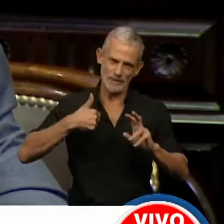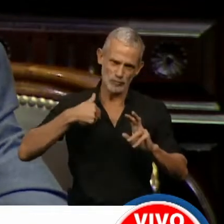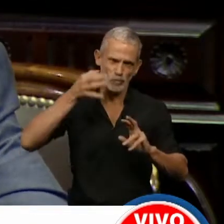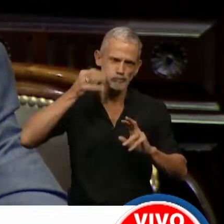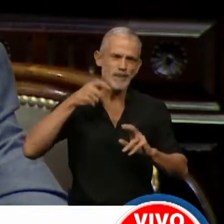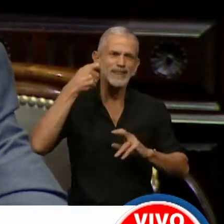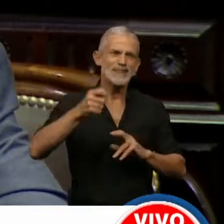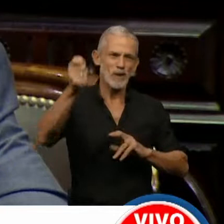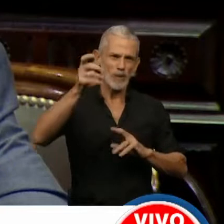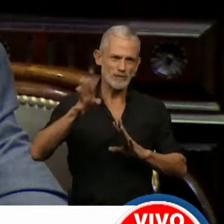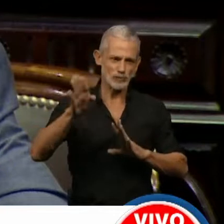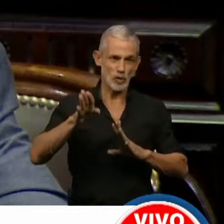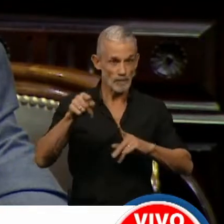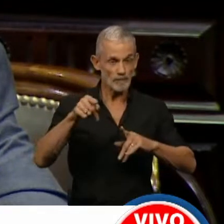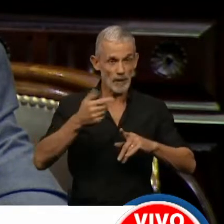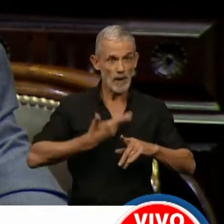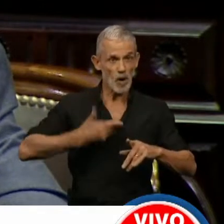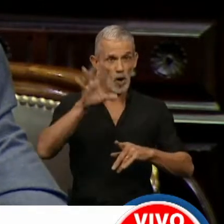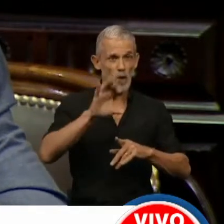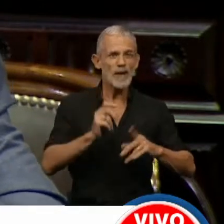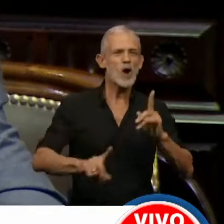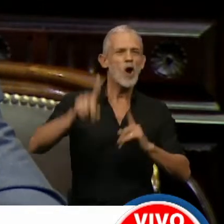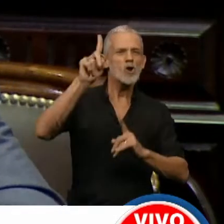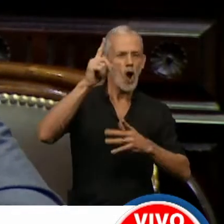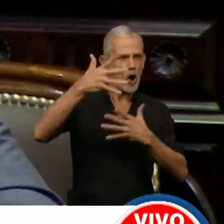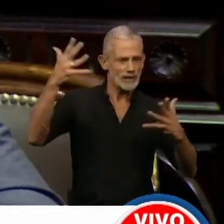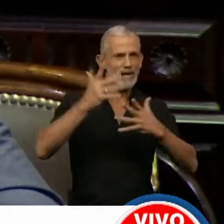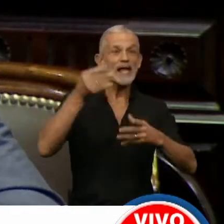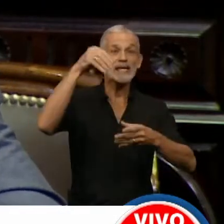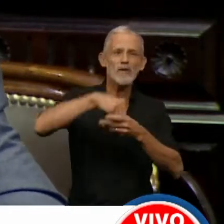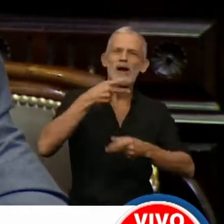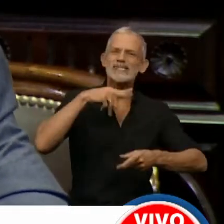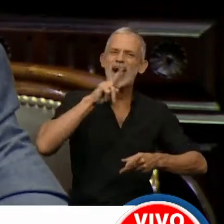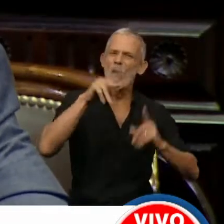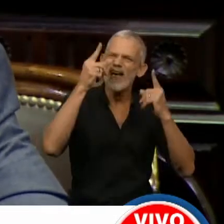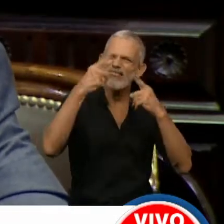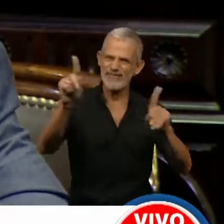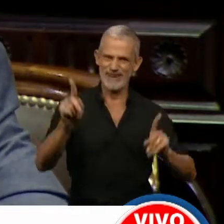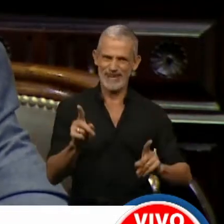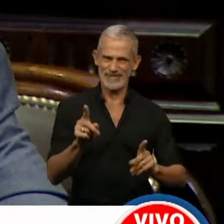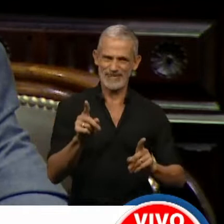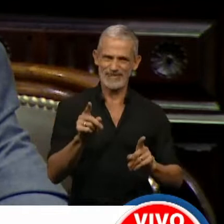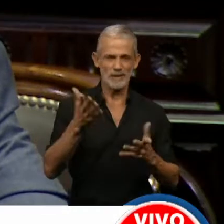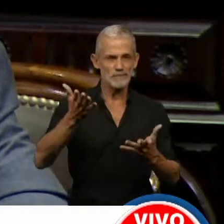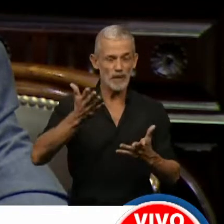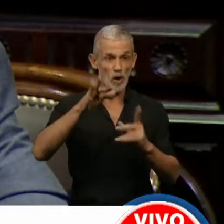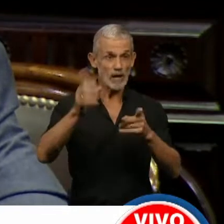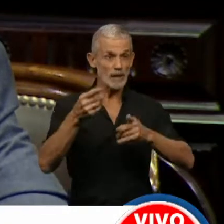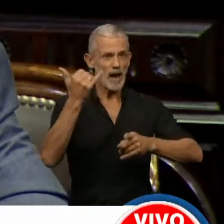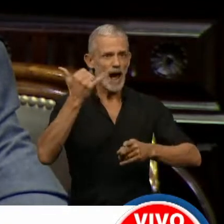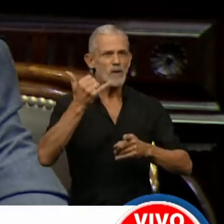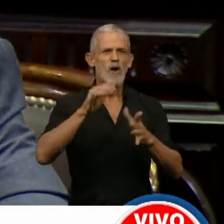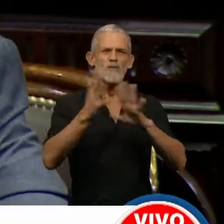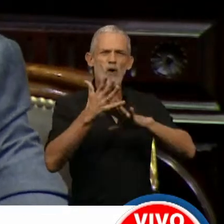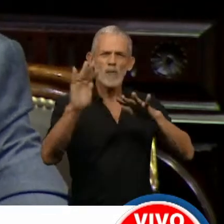esto es que está planteando el gobierno para las provincias del Norte Grande y que ha incorporado a San Juan es distinto, efectivamente, pero también tiene un